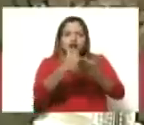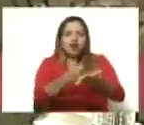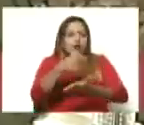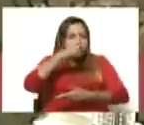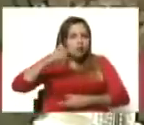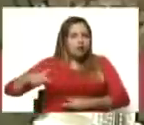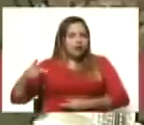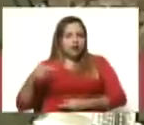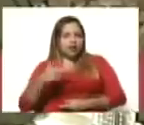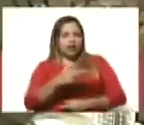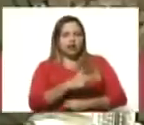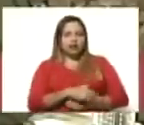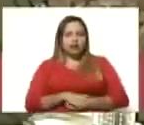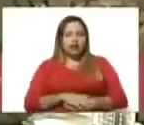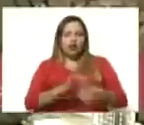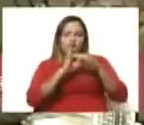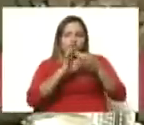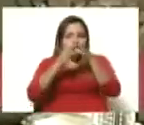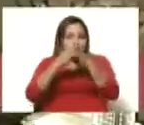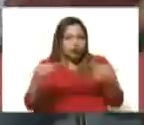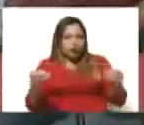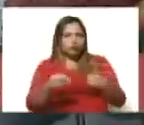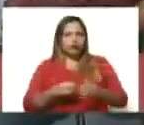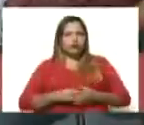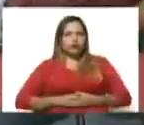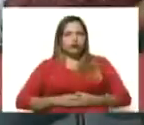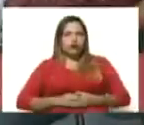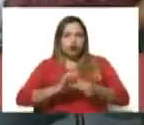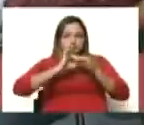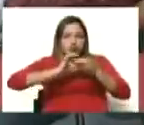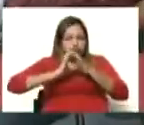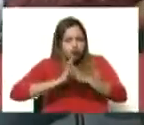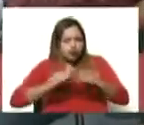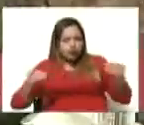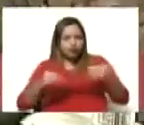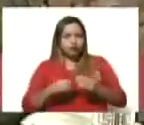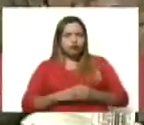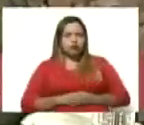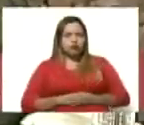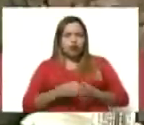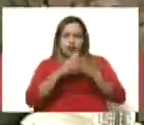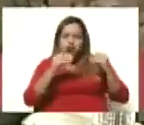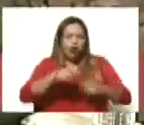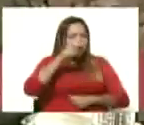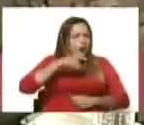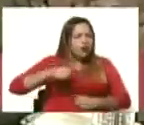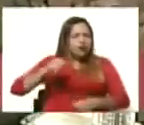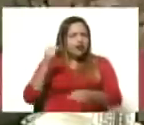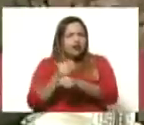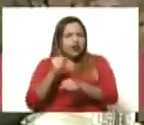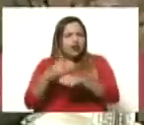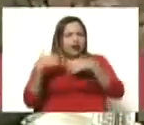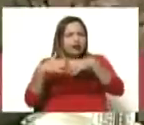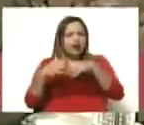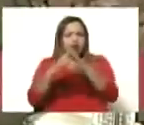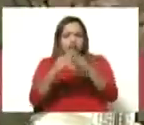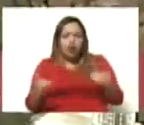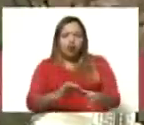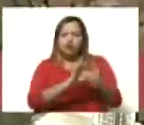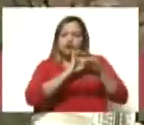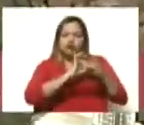Tejería. Unidos todos, pues, unidos todos. Todos, pueblo, trabajadores, empresarios, todos,